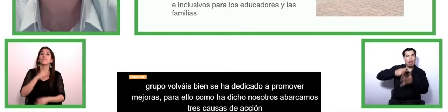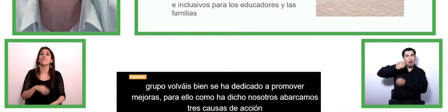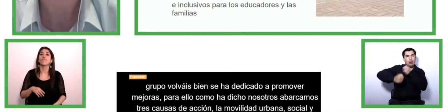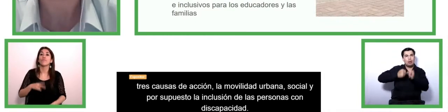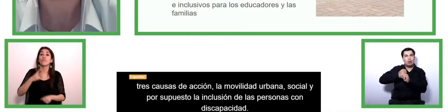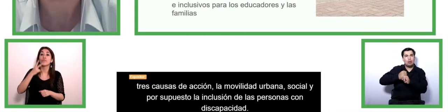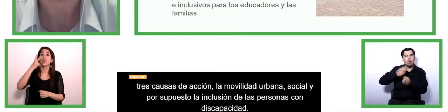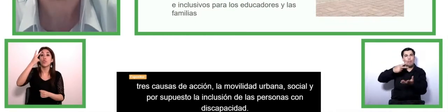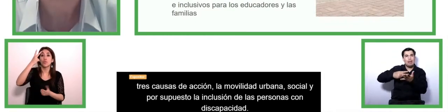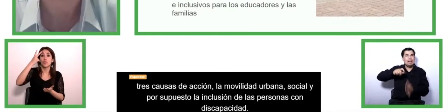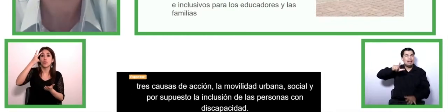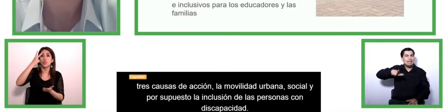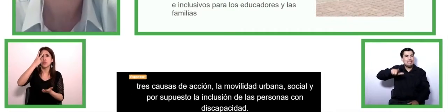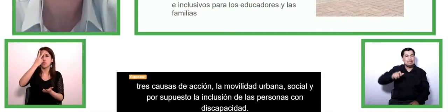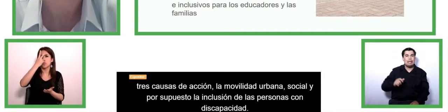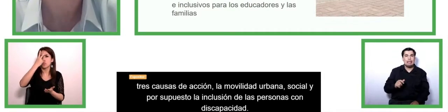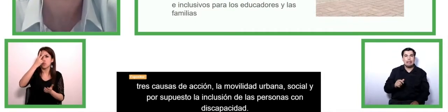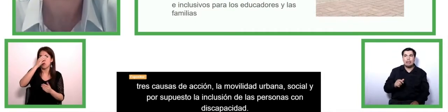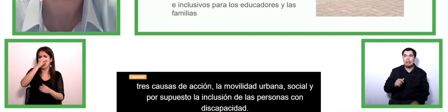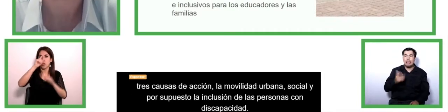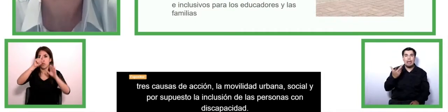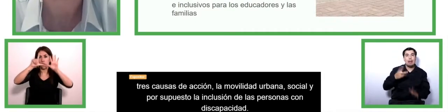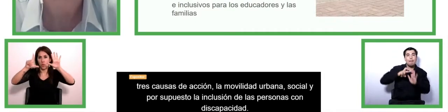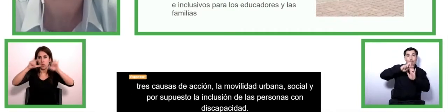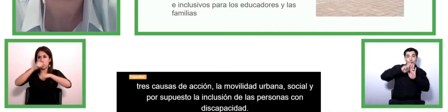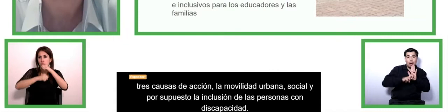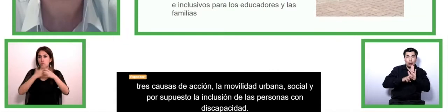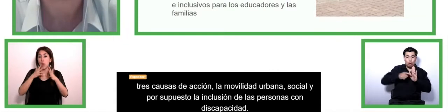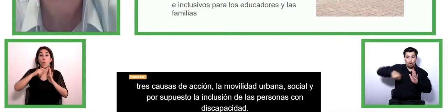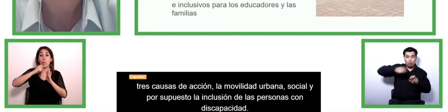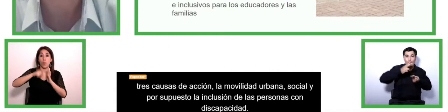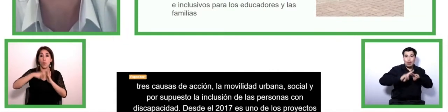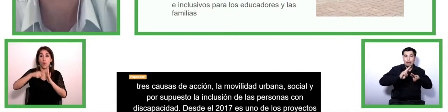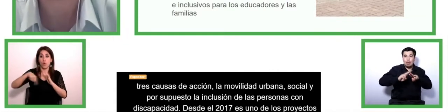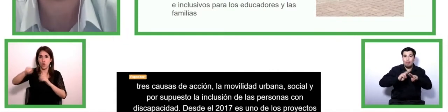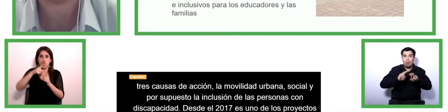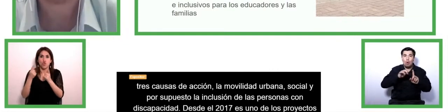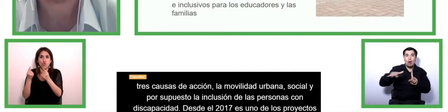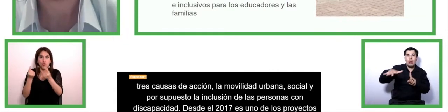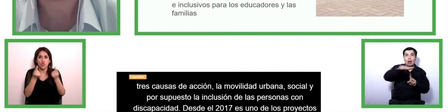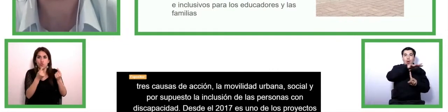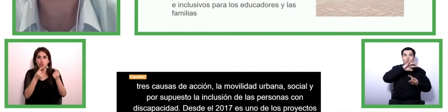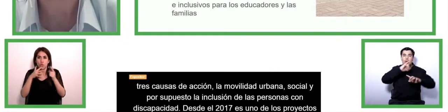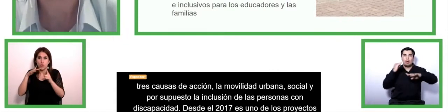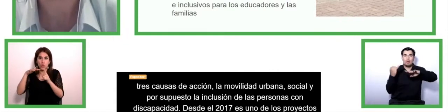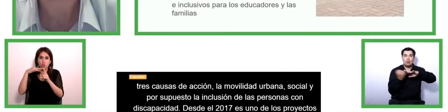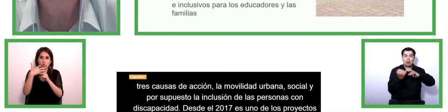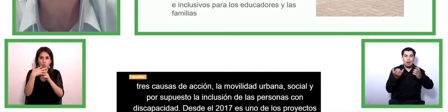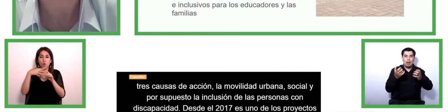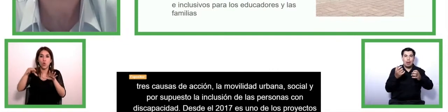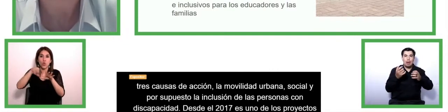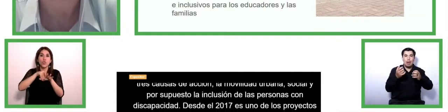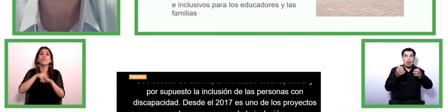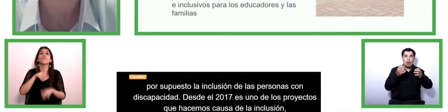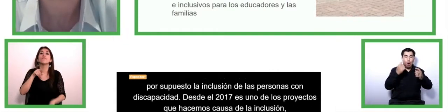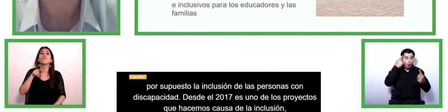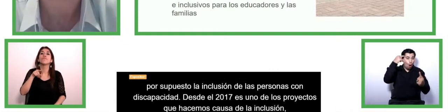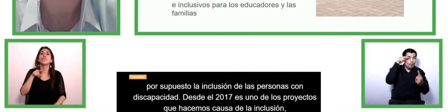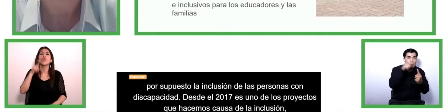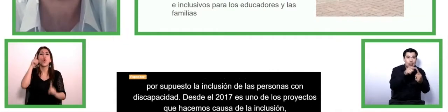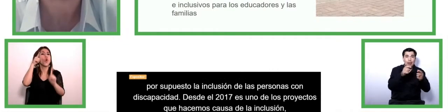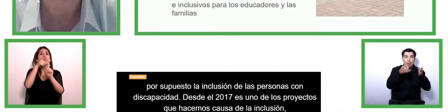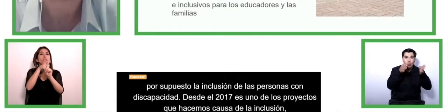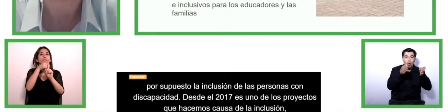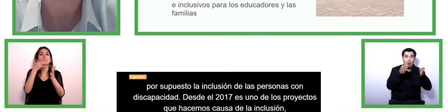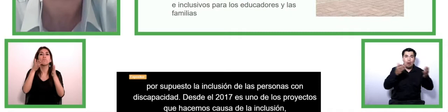Desde 2017, Jugar es uno de los proyectos que hacemos en la causa de la inclusión. Su objetivo es fortalecer las